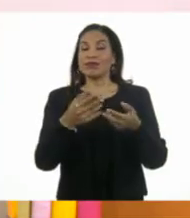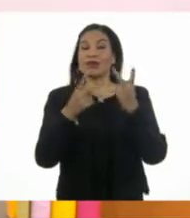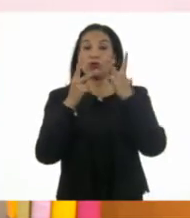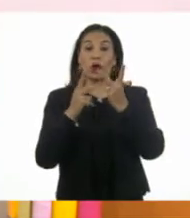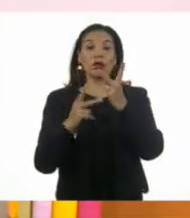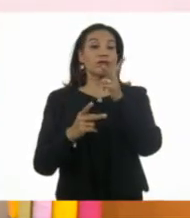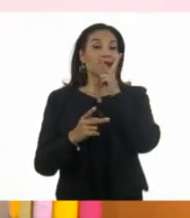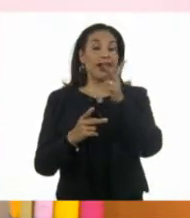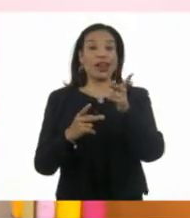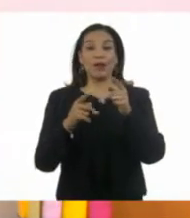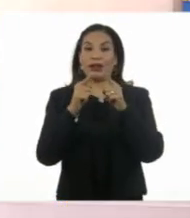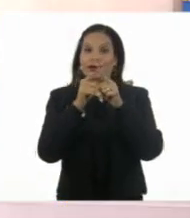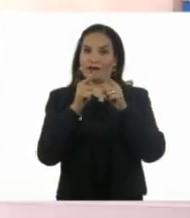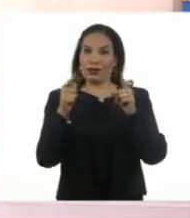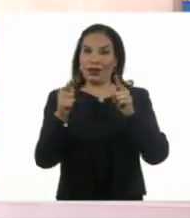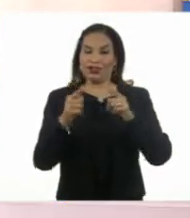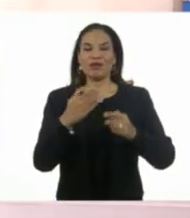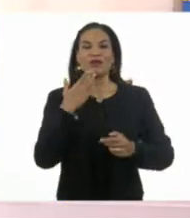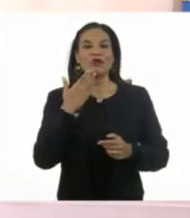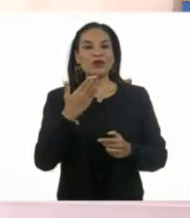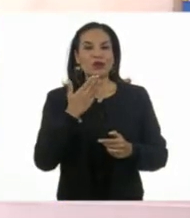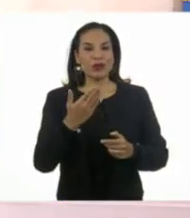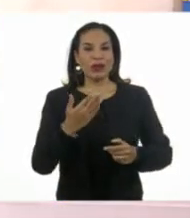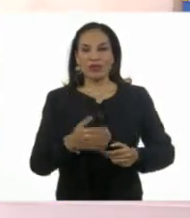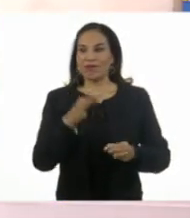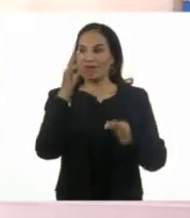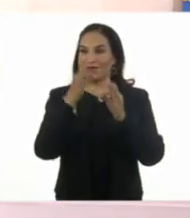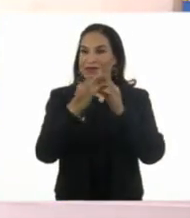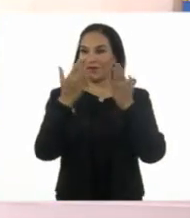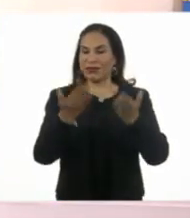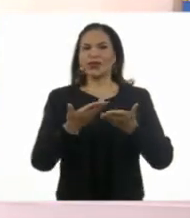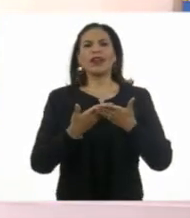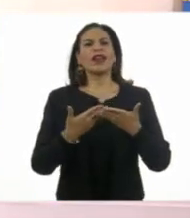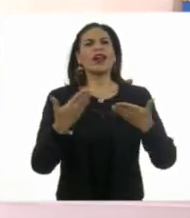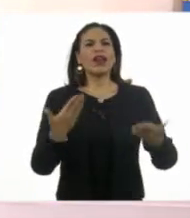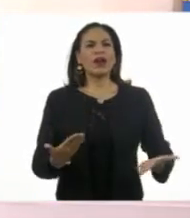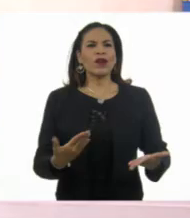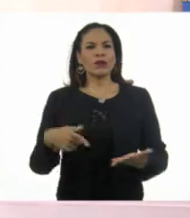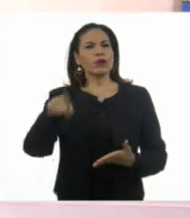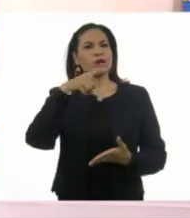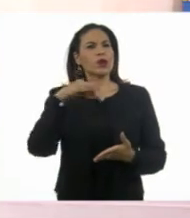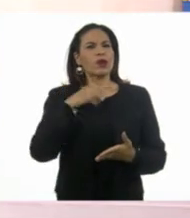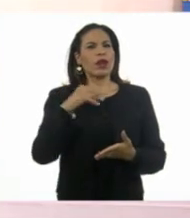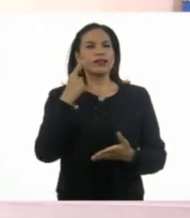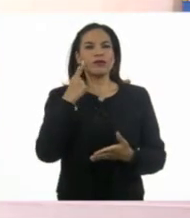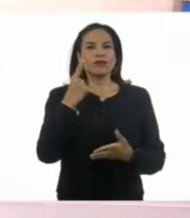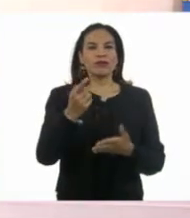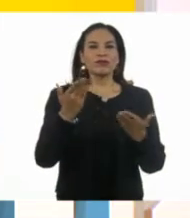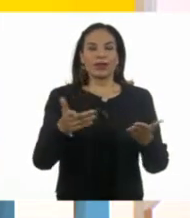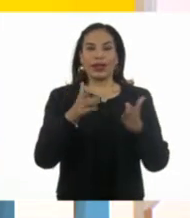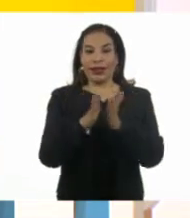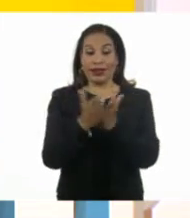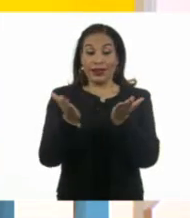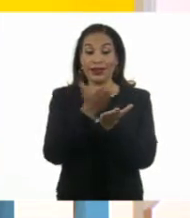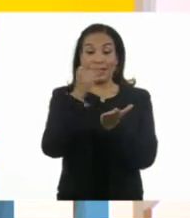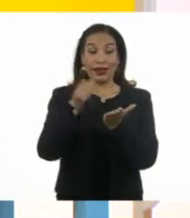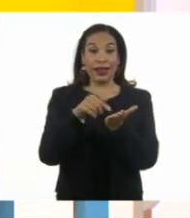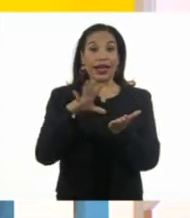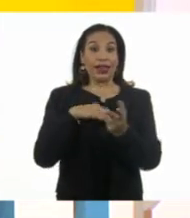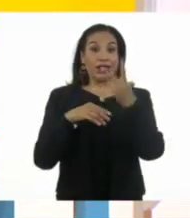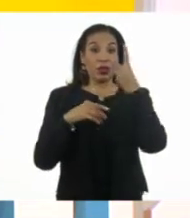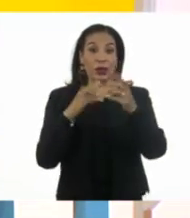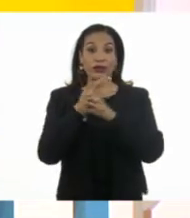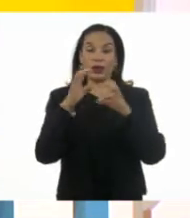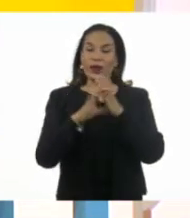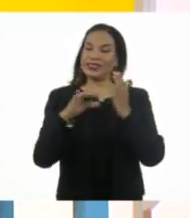dos palabras largas. Muy bien. Perfecto, ahora ustedes pueden observar en su libro que hay dos